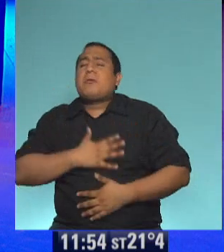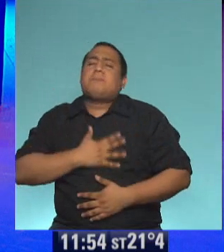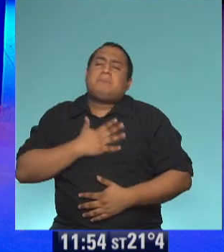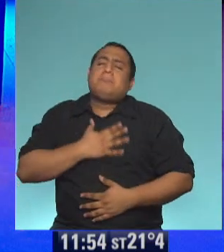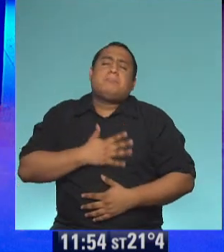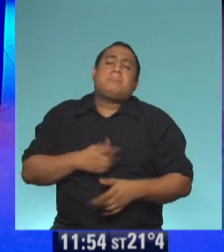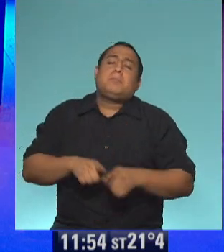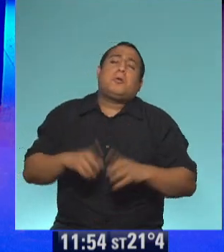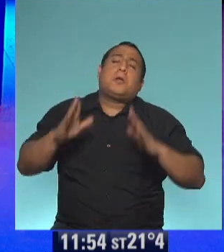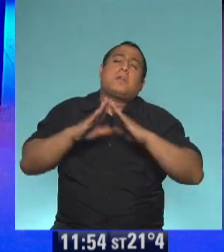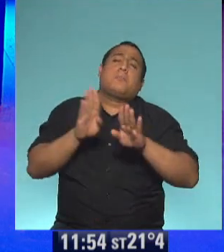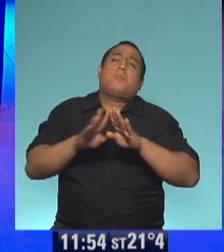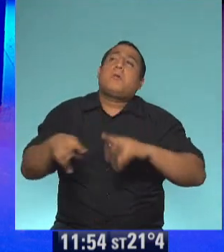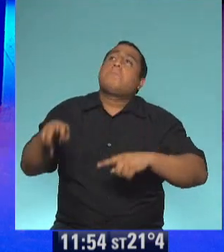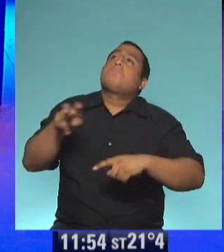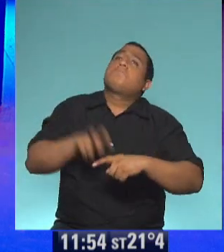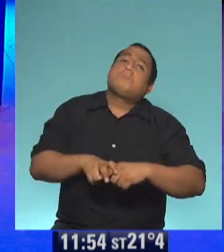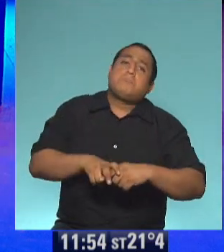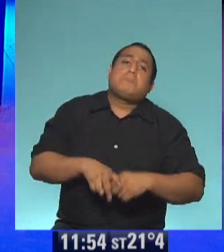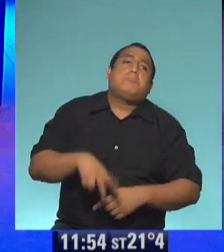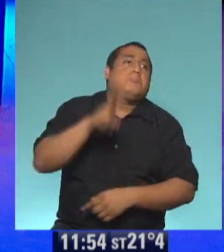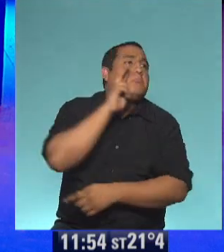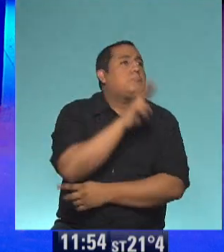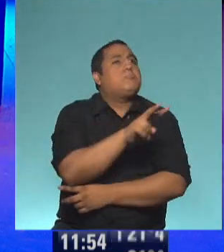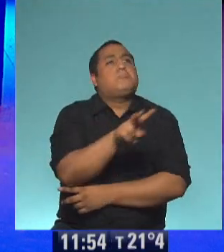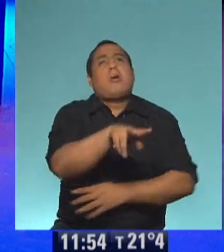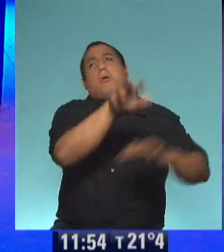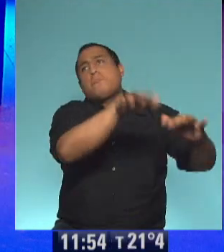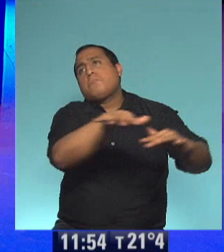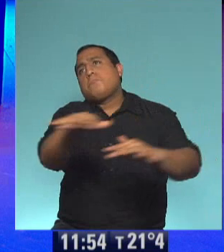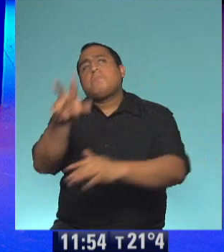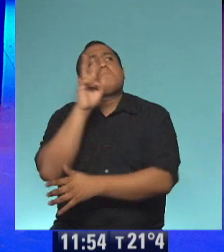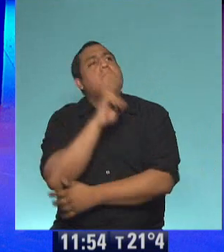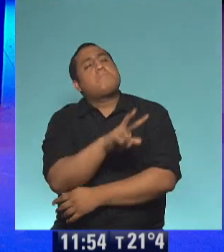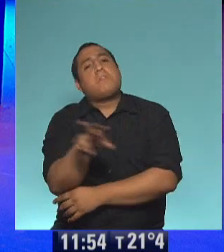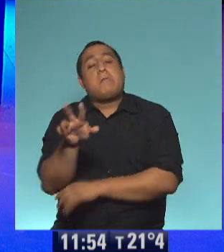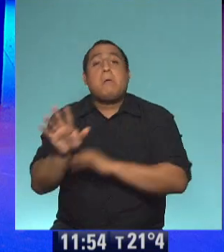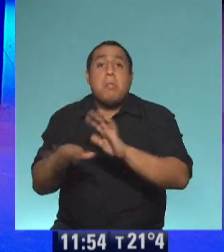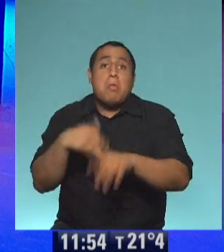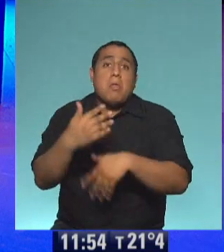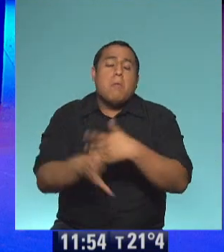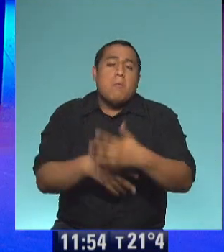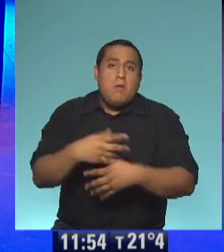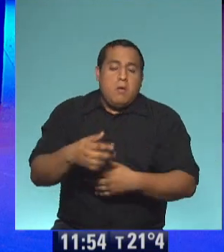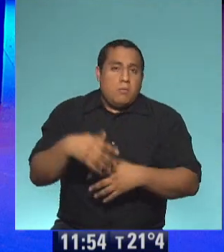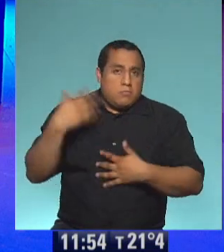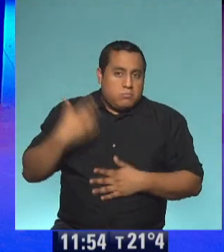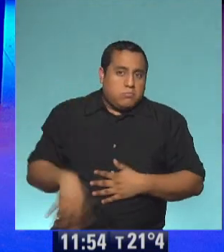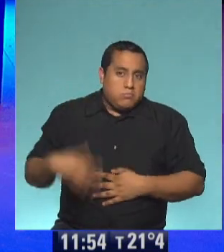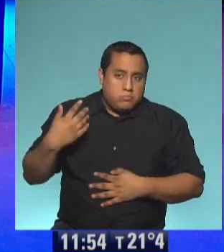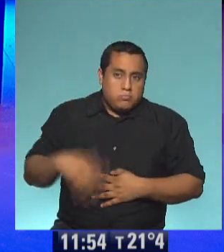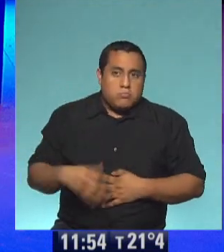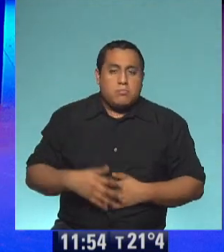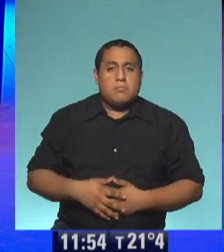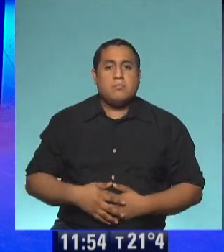la puerta de la casa para ver pasar el corso. No imaginábamos que llegaría el día en que rogaríamos jadeando que nos diesen